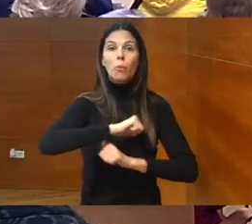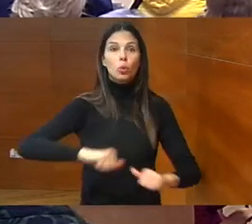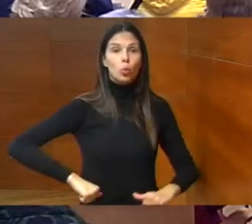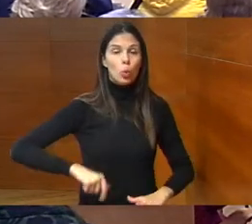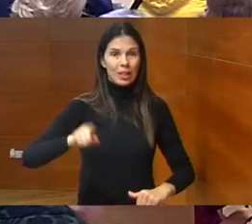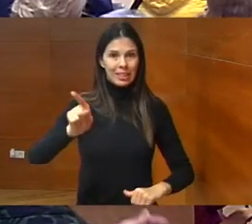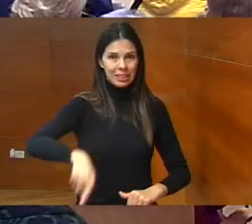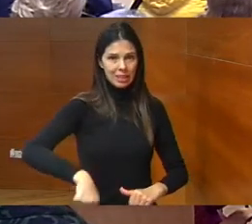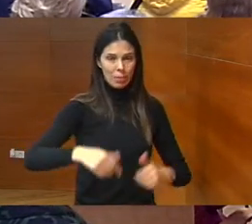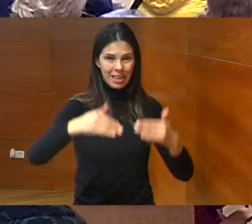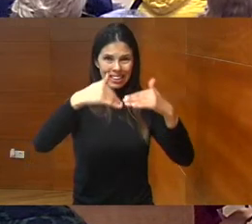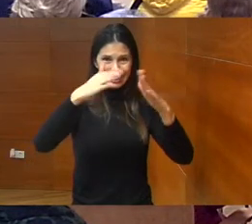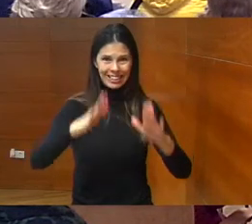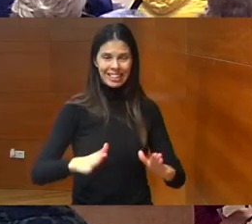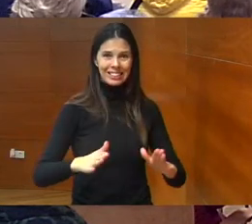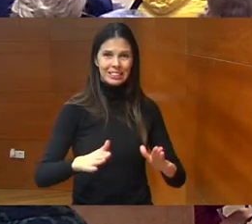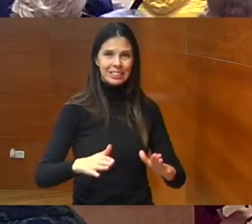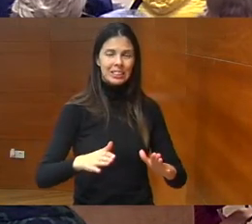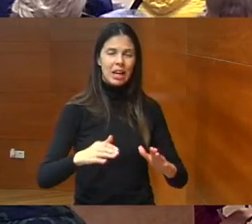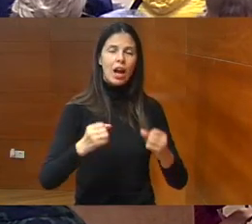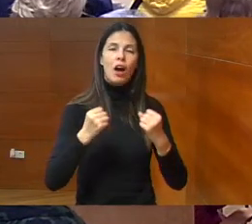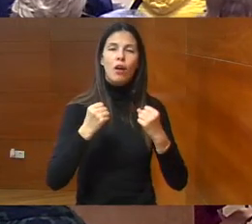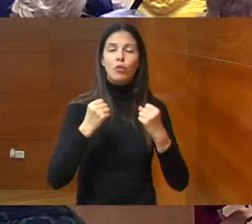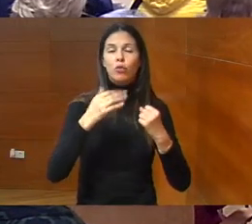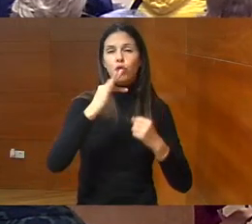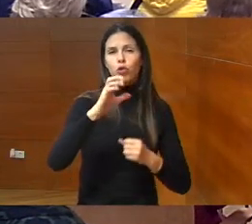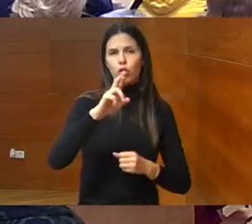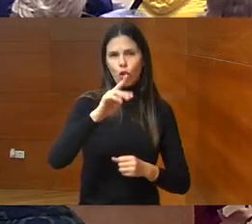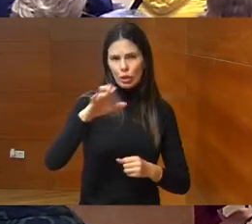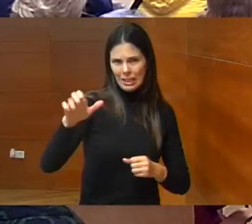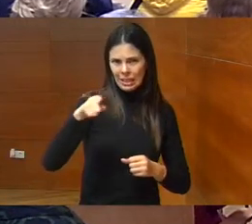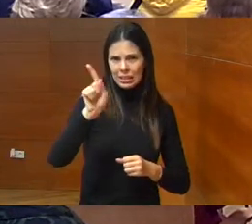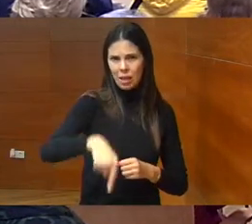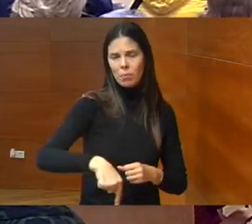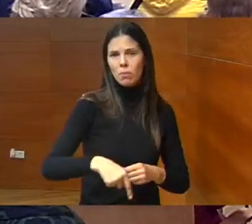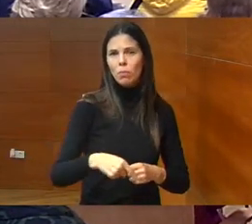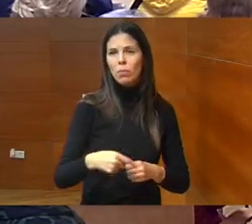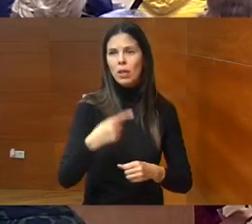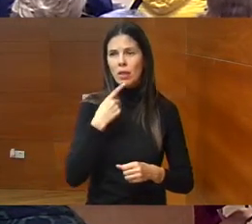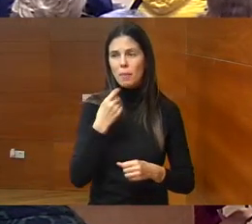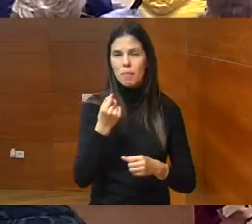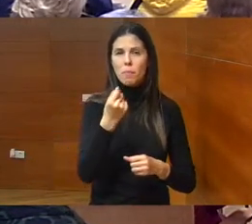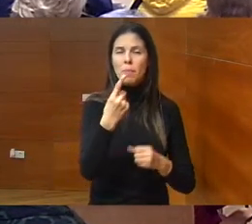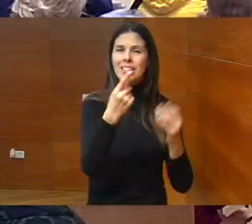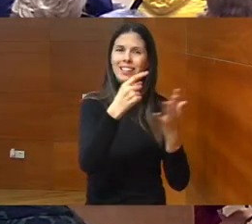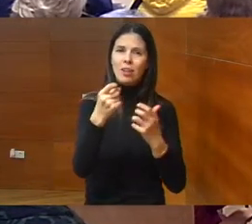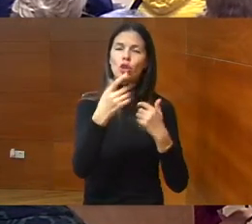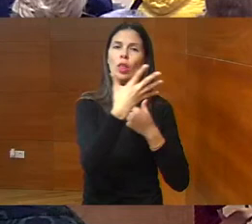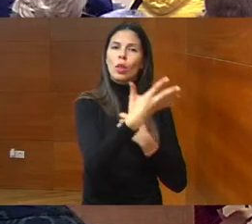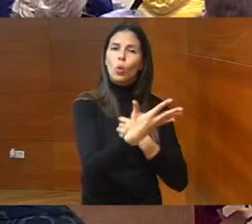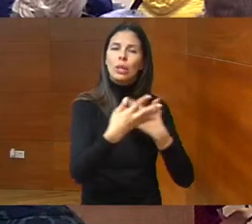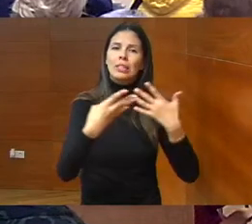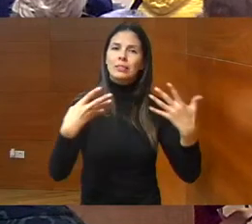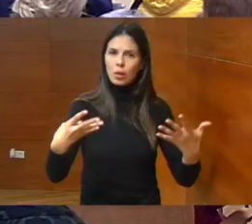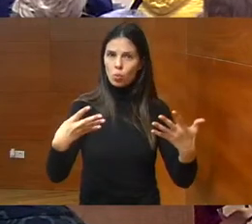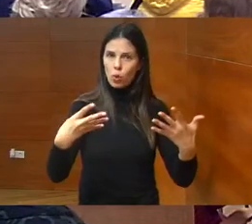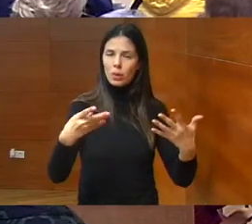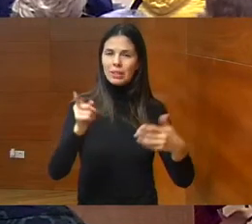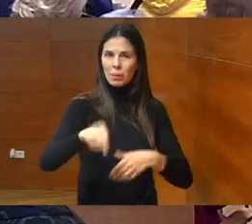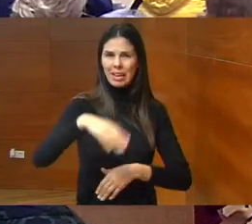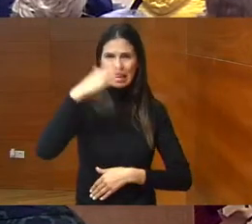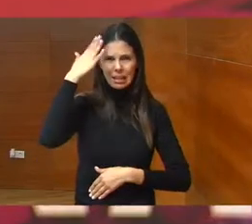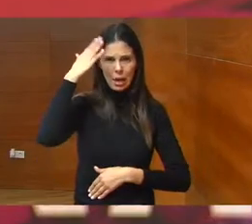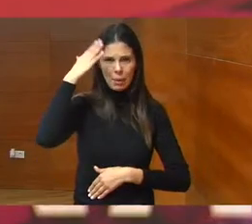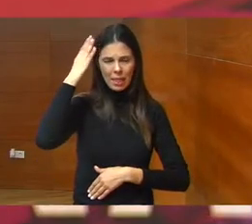de la casa Forte de cepegal Moya anterior a título desde 16059 de cabeza dos